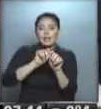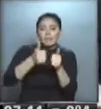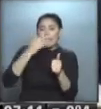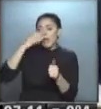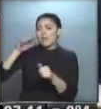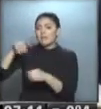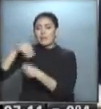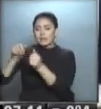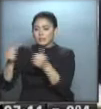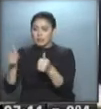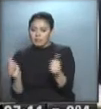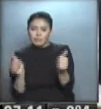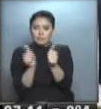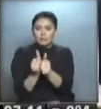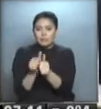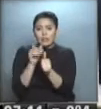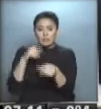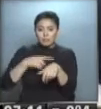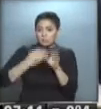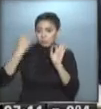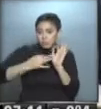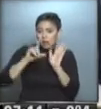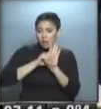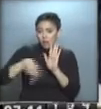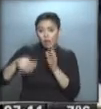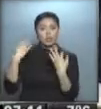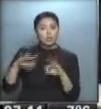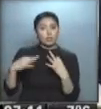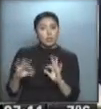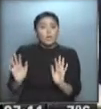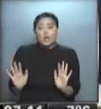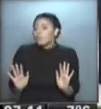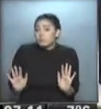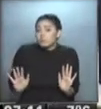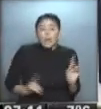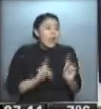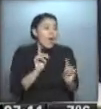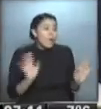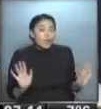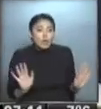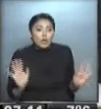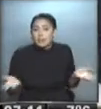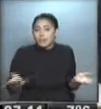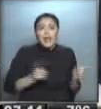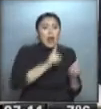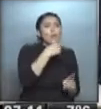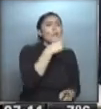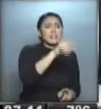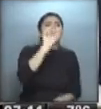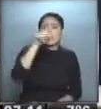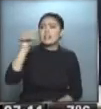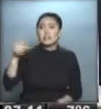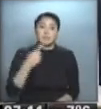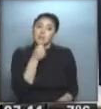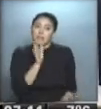divorciados o solteros técnicamente pero que no sé por qué hacen algunos hacen se ve que algunos están en esa en esa situación